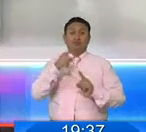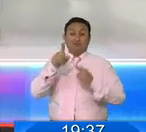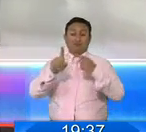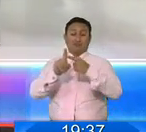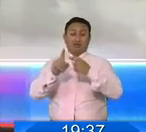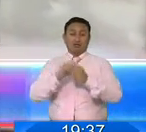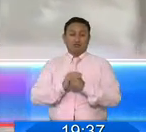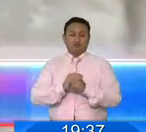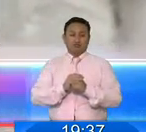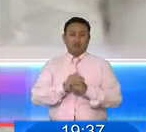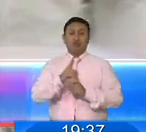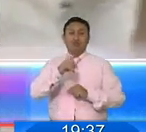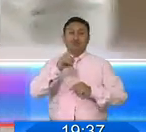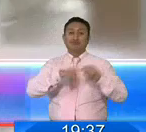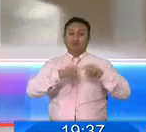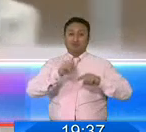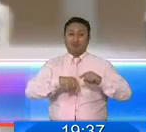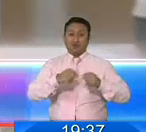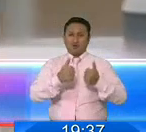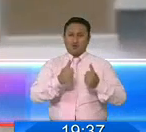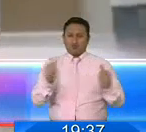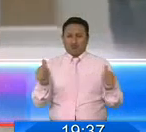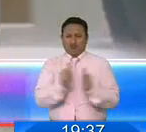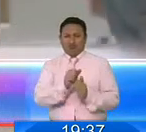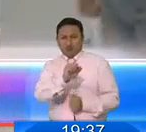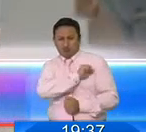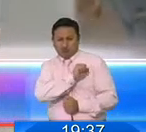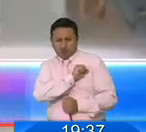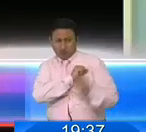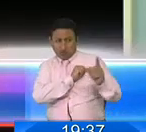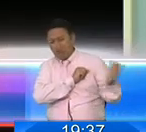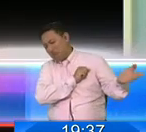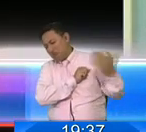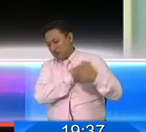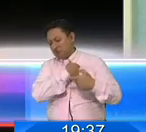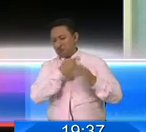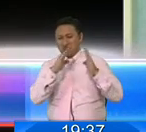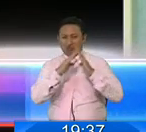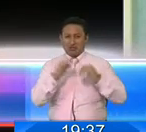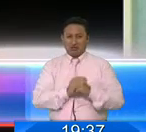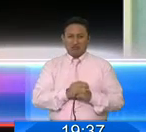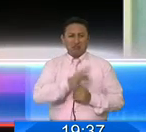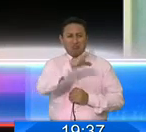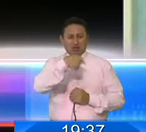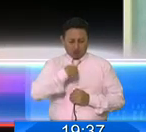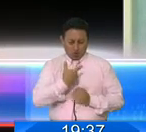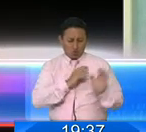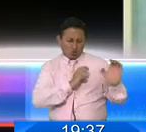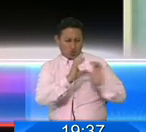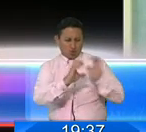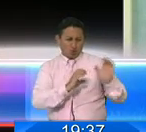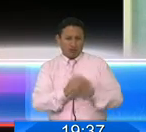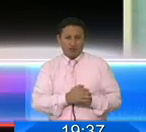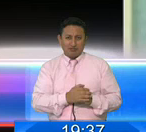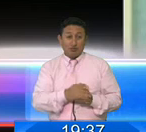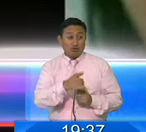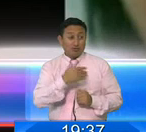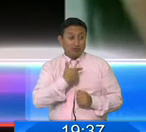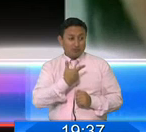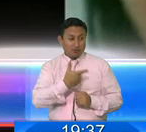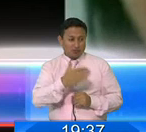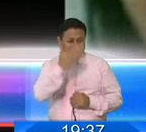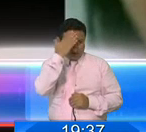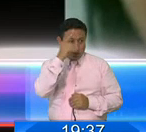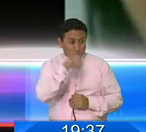invitó hasta su casa a una de sus grandes amigas de la secundaria le aseguró que deseaba hablar con ella porque ya se había enterado